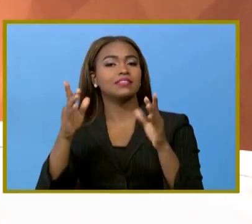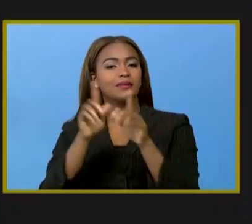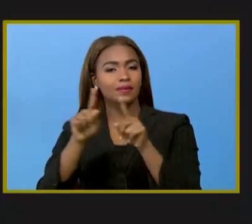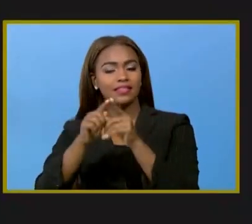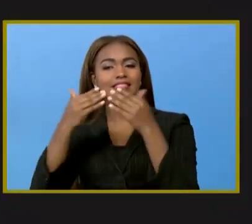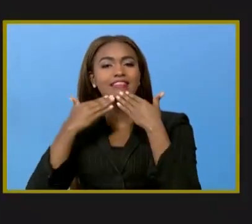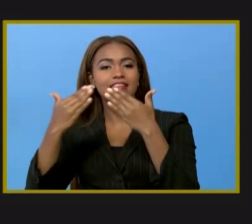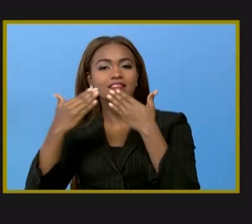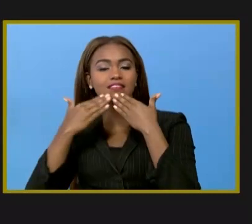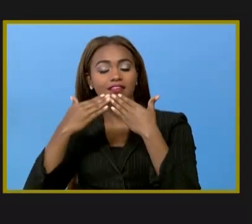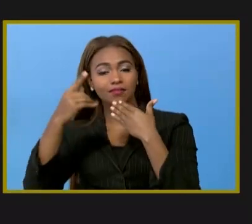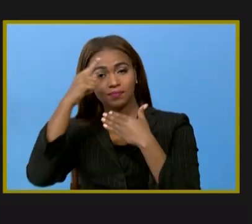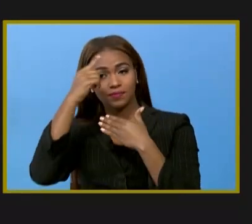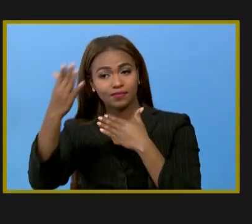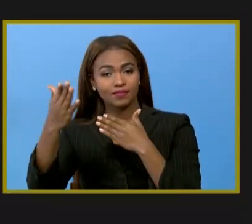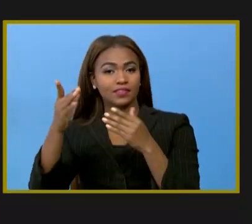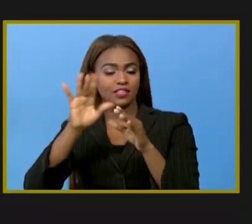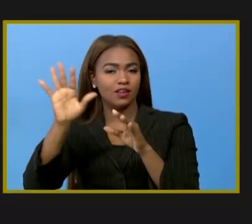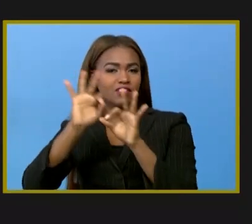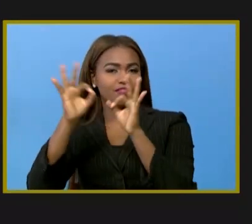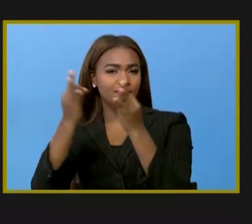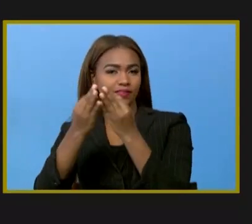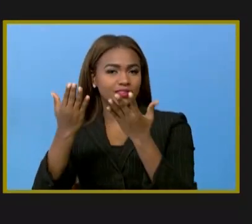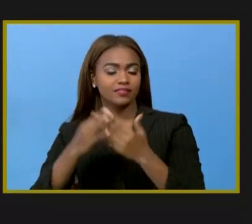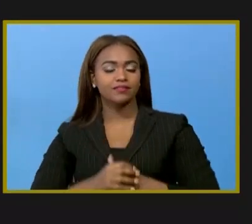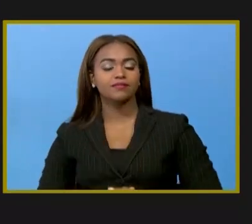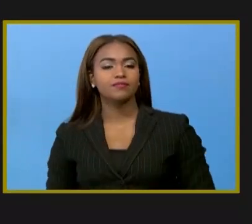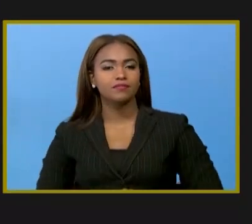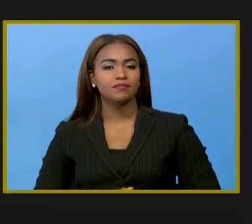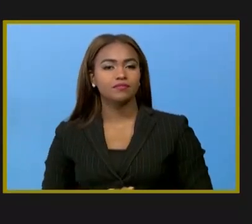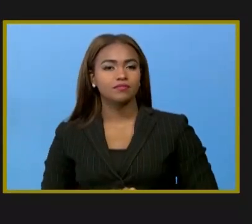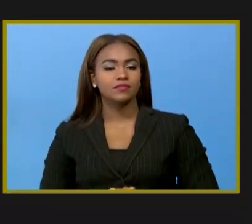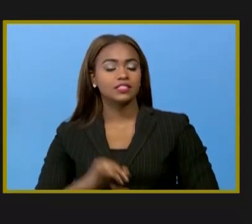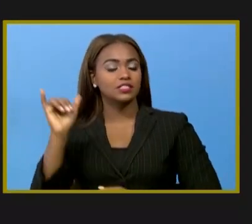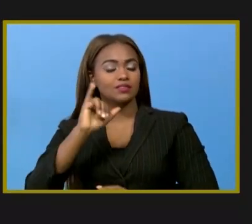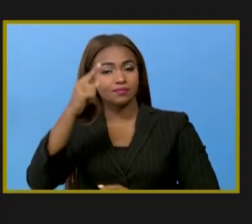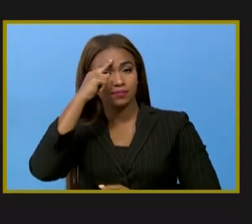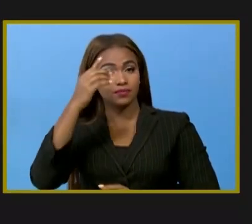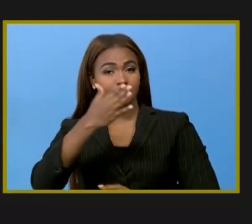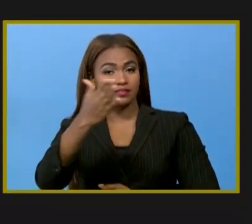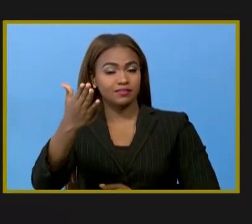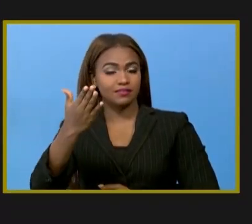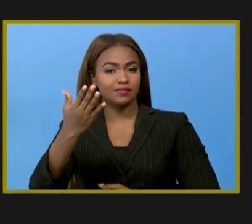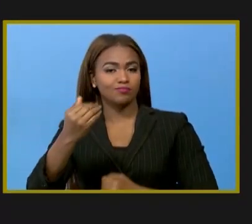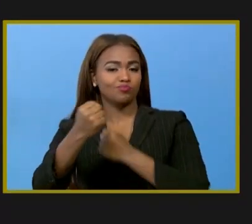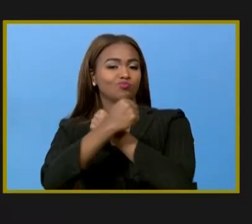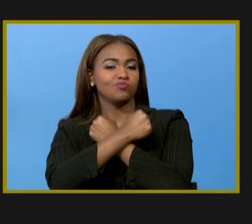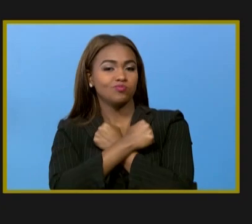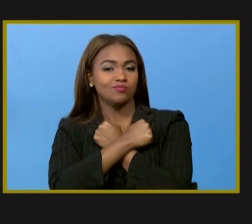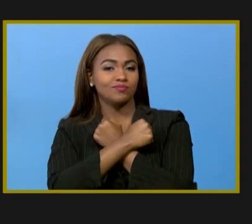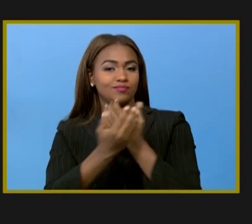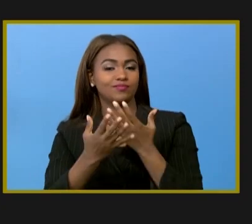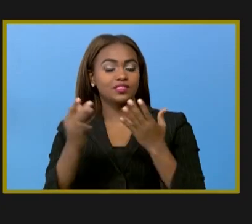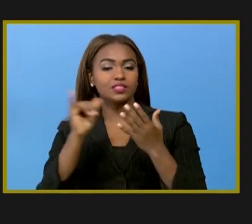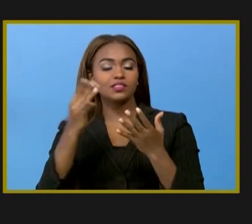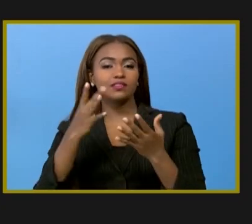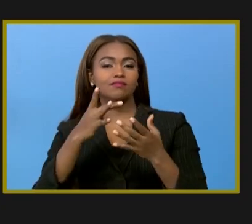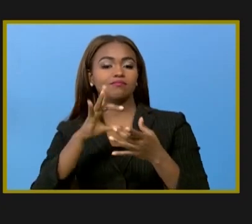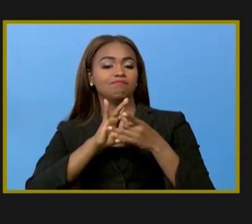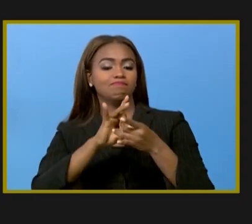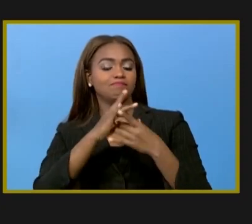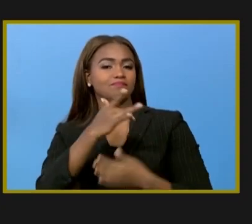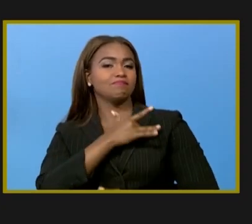El mejor de los abrazos para ti y para los tuyos. Bien. Igual para ti. Un abrazote y el afecto